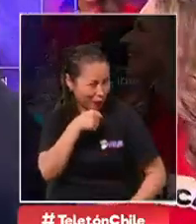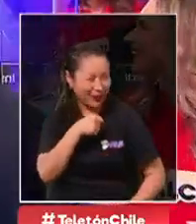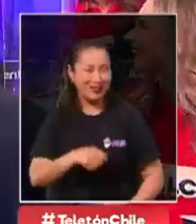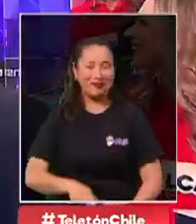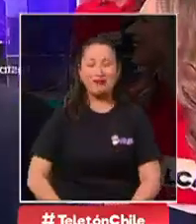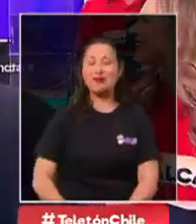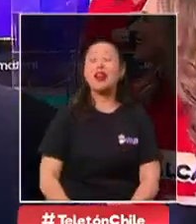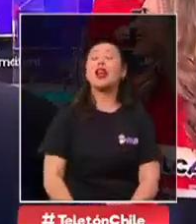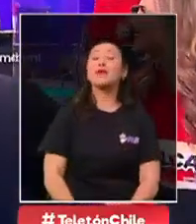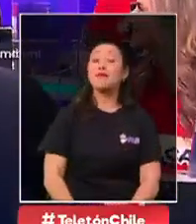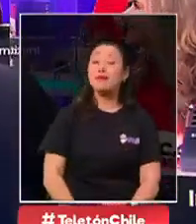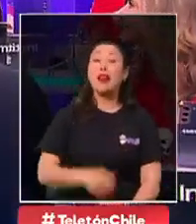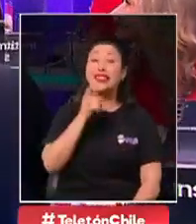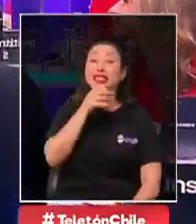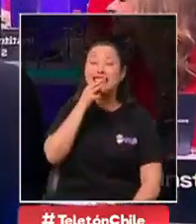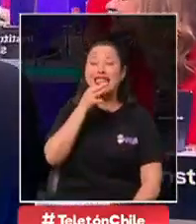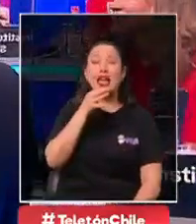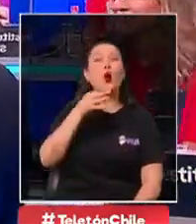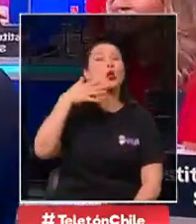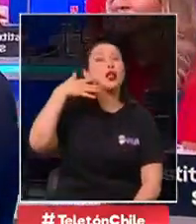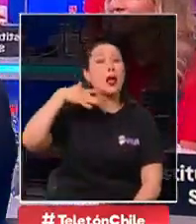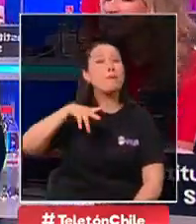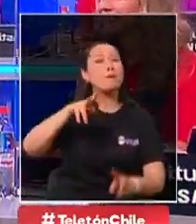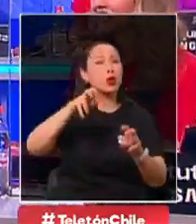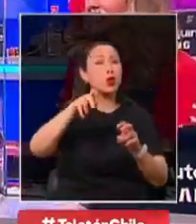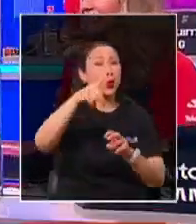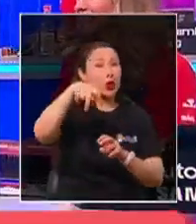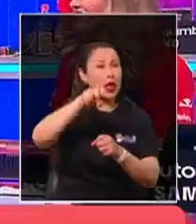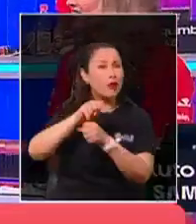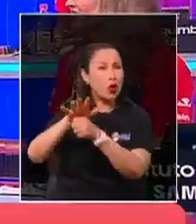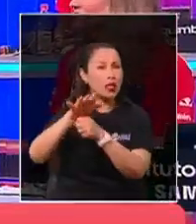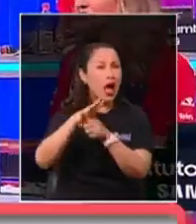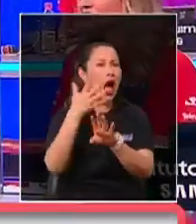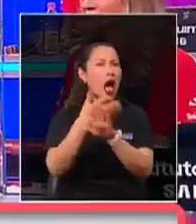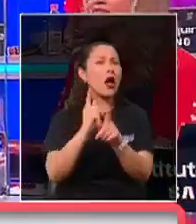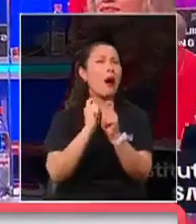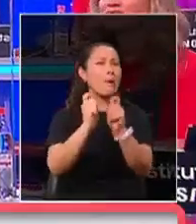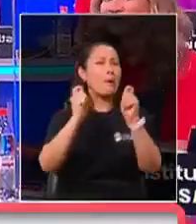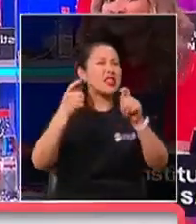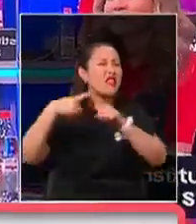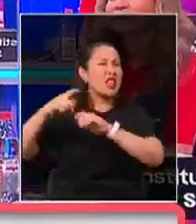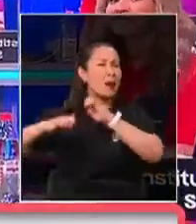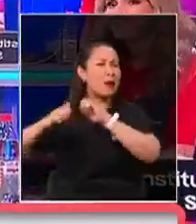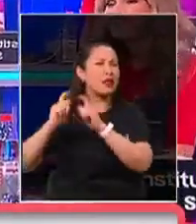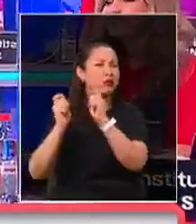cosa importante. Ustedes tienen, los influencers, muchos auspiciadores. Nosotros también tenemos muchos auspiciadores.